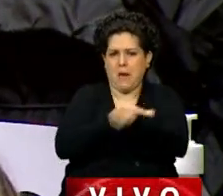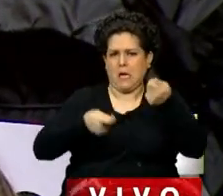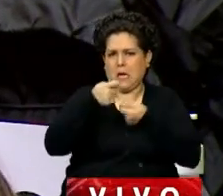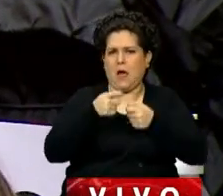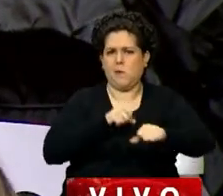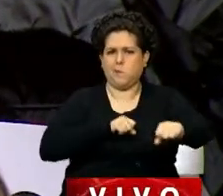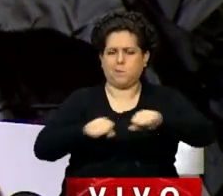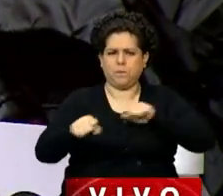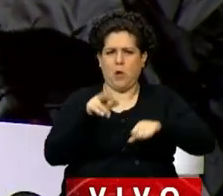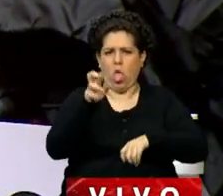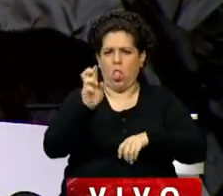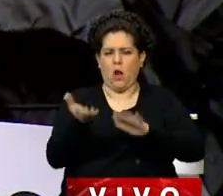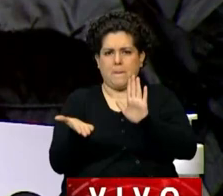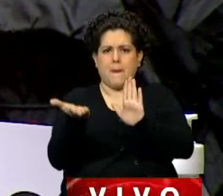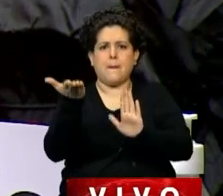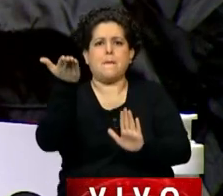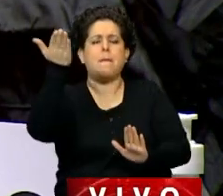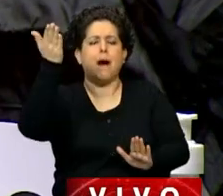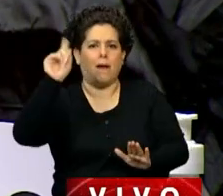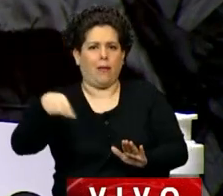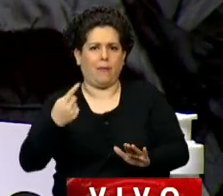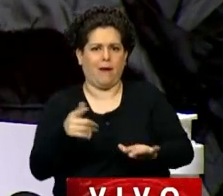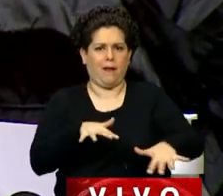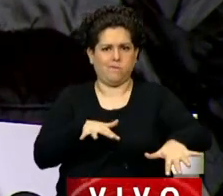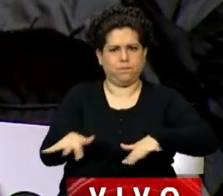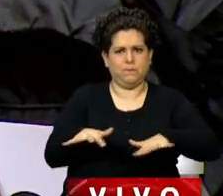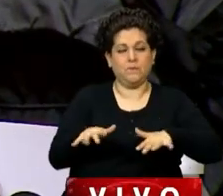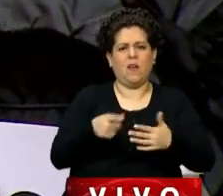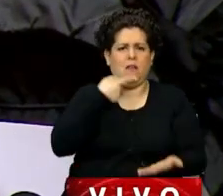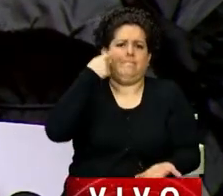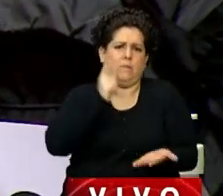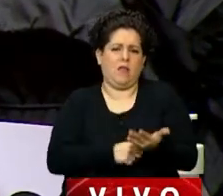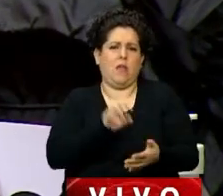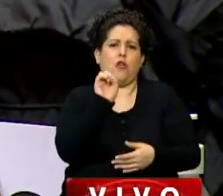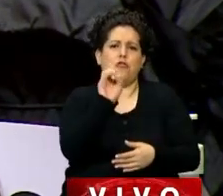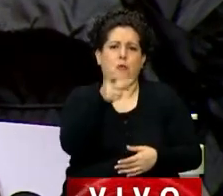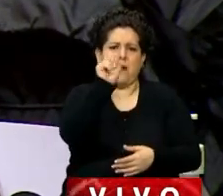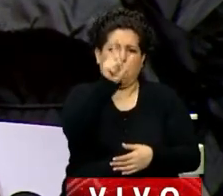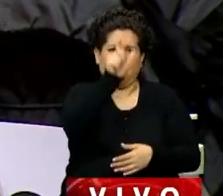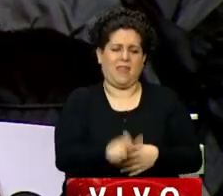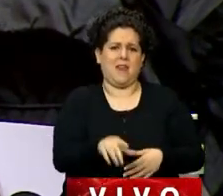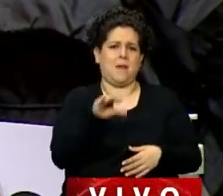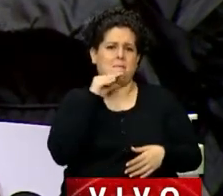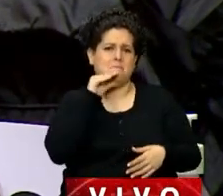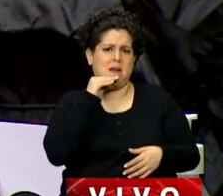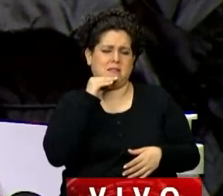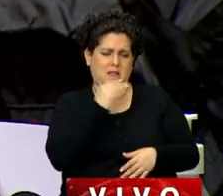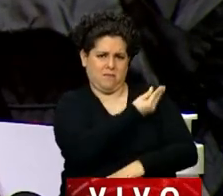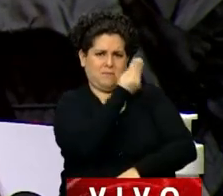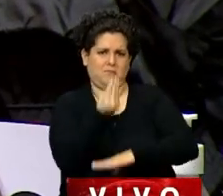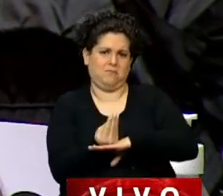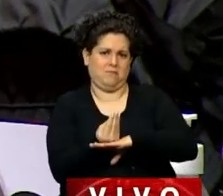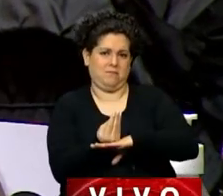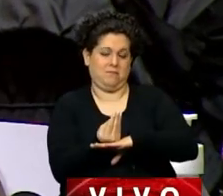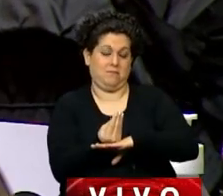provocando una corrida, y así el nombre que se decide es el de Sergio Tomás Massa.